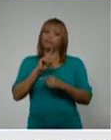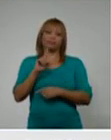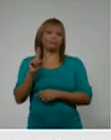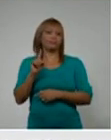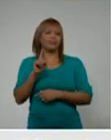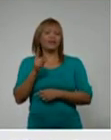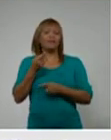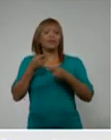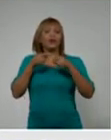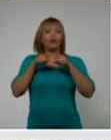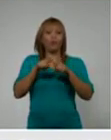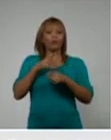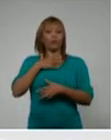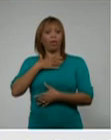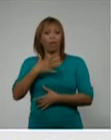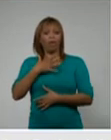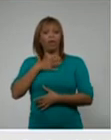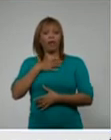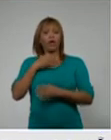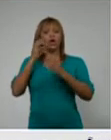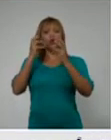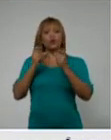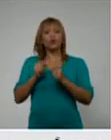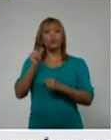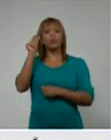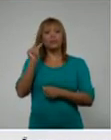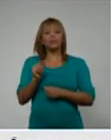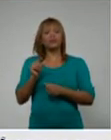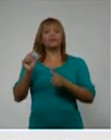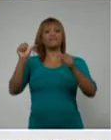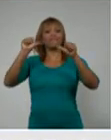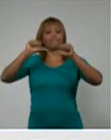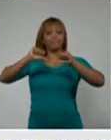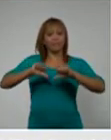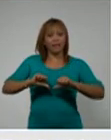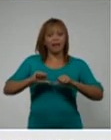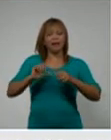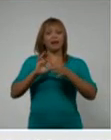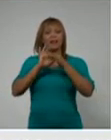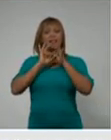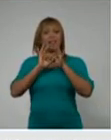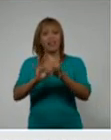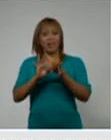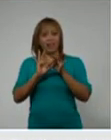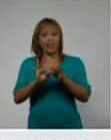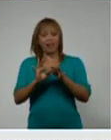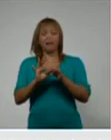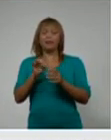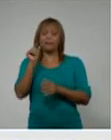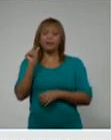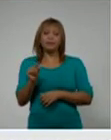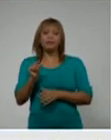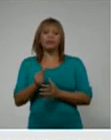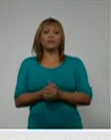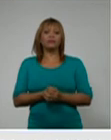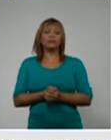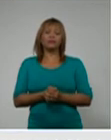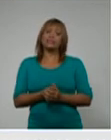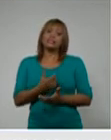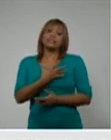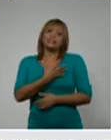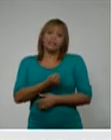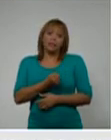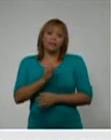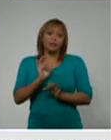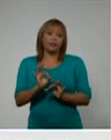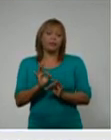acompañada de un número de casos graves, de un número de casos críticos y lamentablemente de